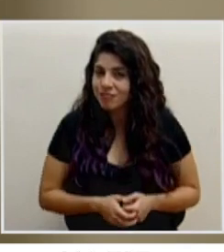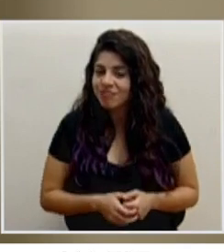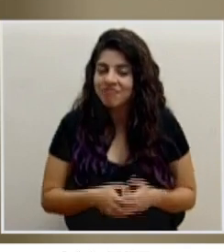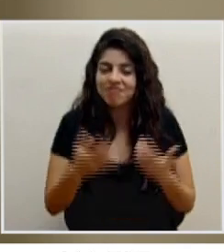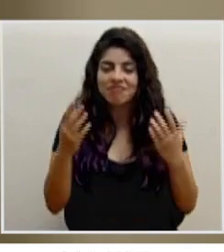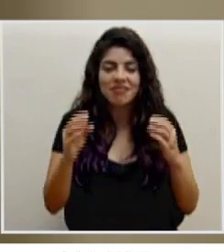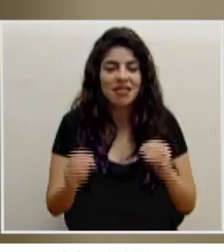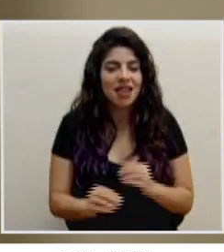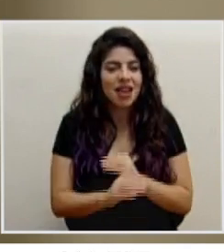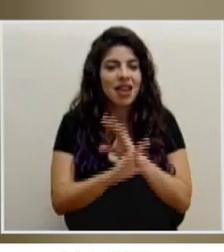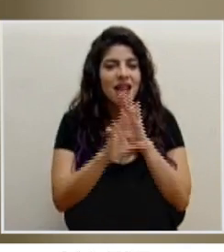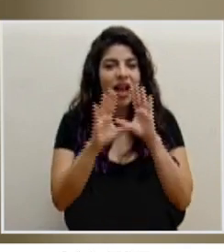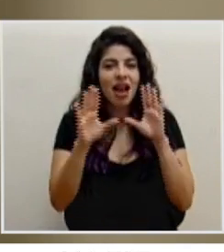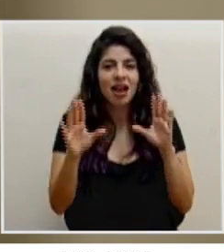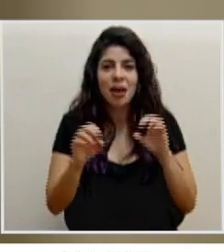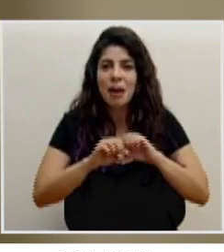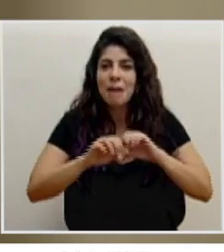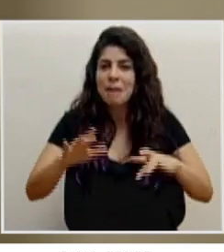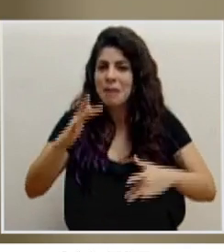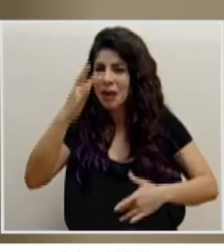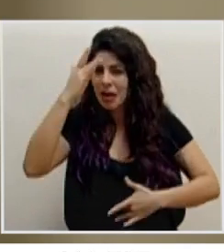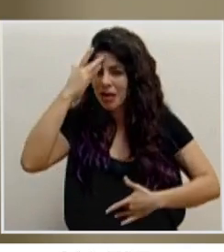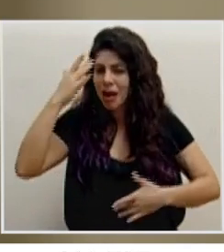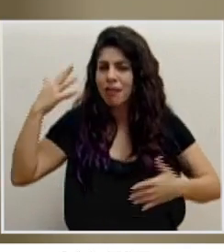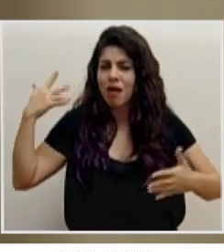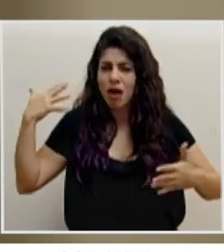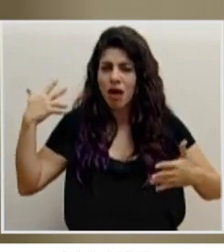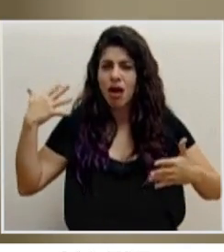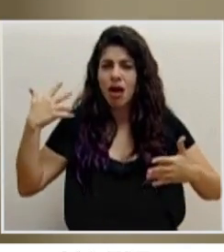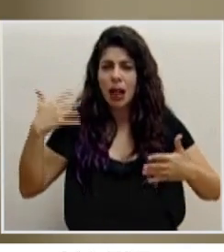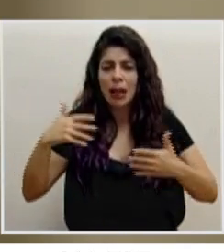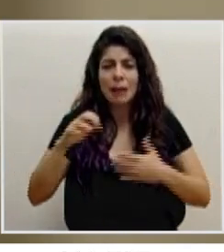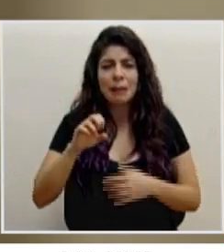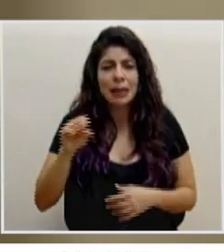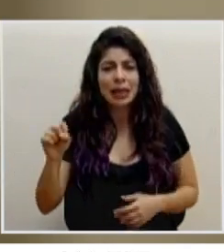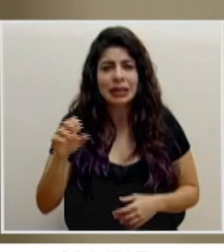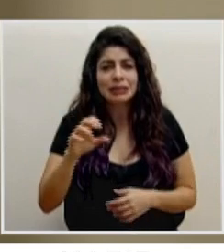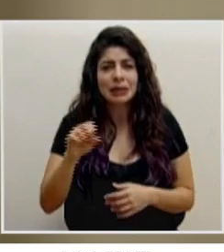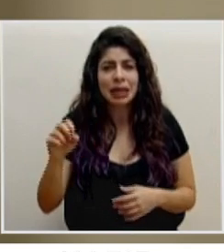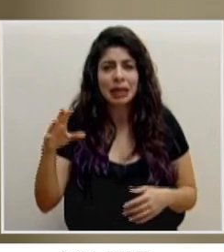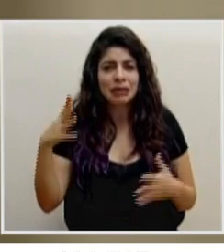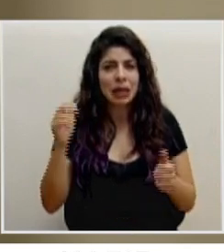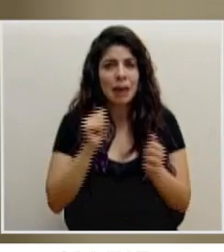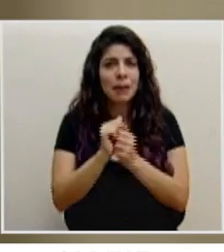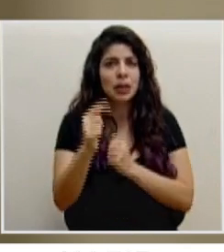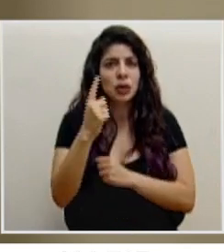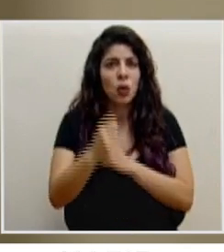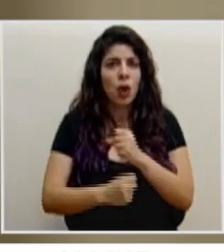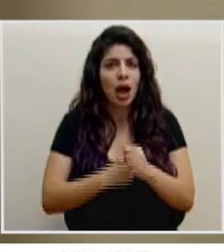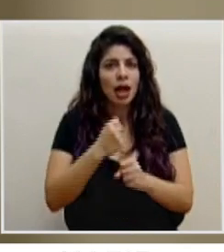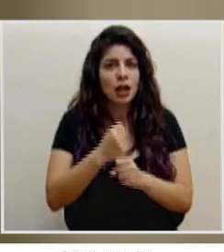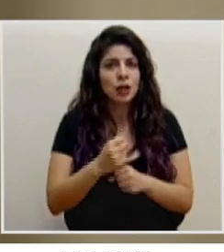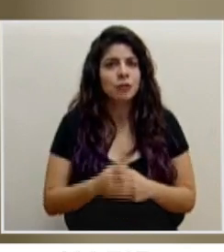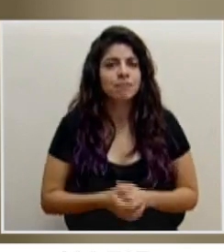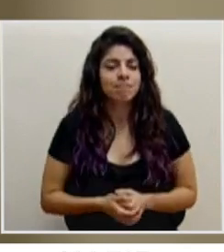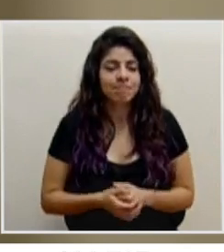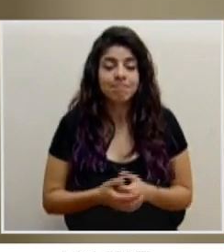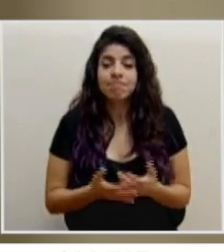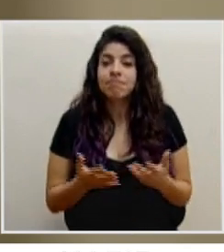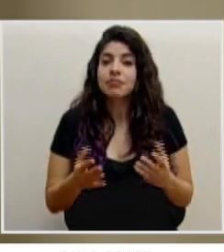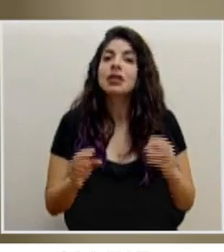Es claro que la pandemia ha transcurrido, han pasado muchos meses, ya un año. Y claro